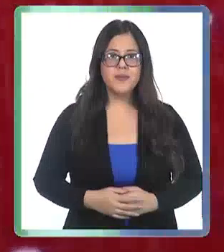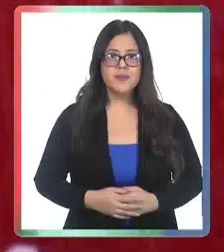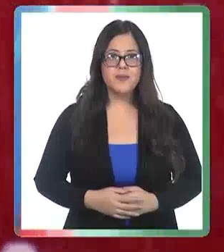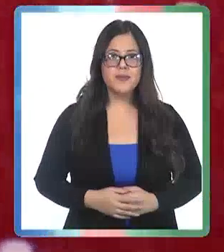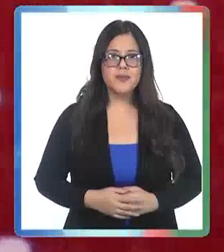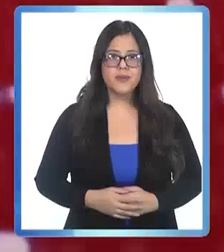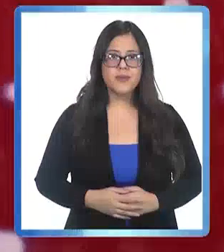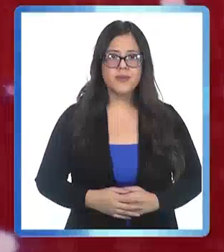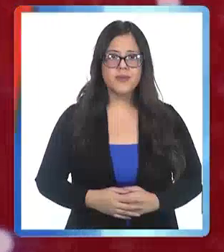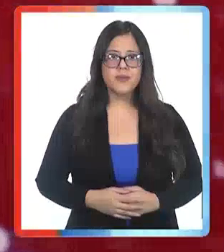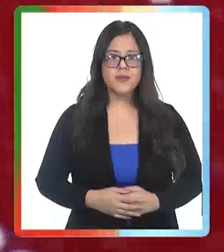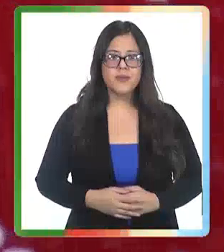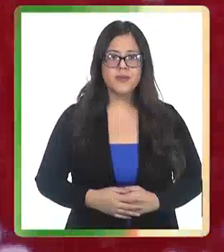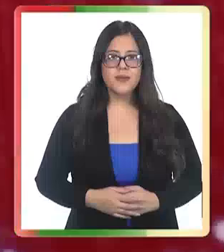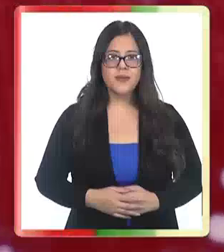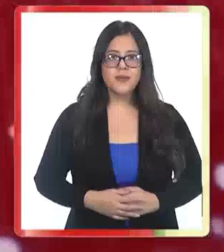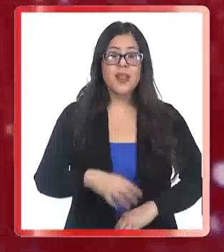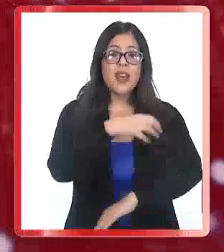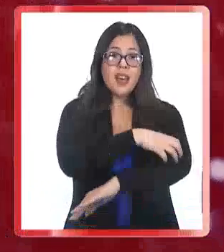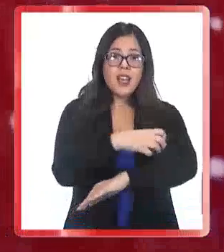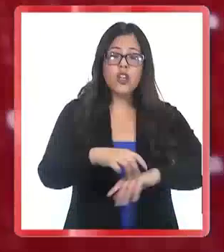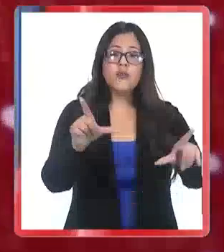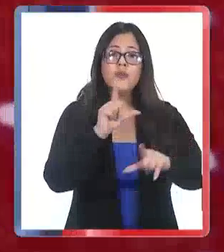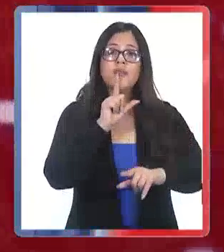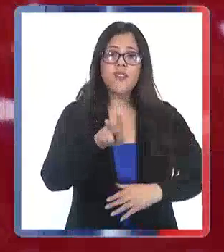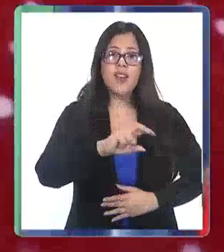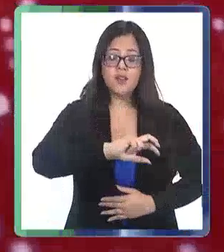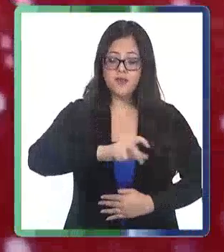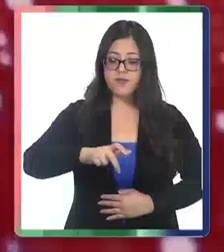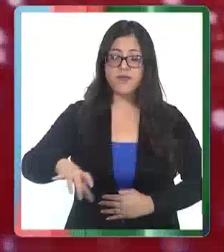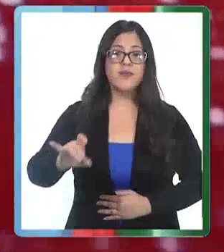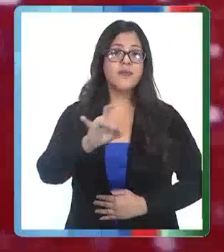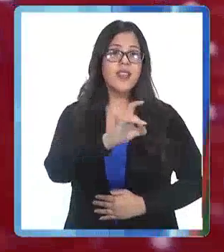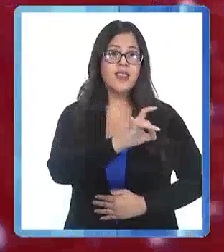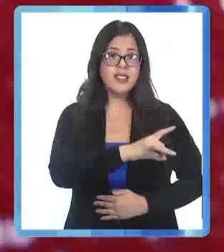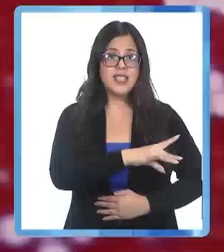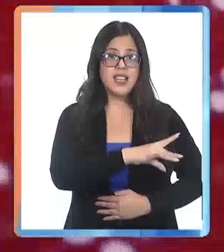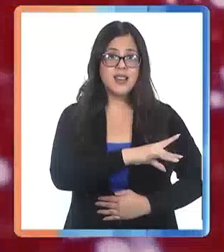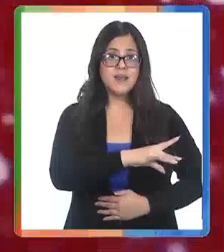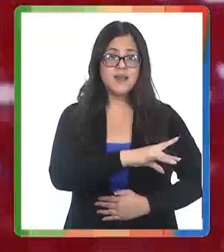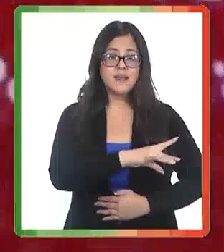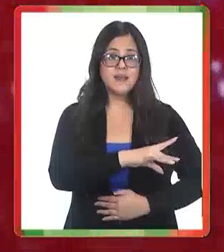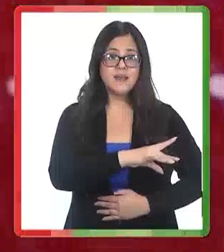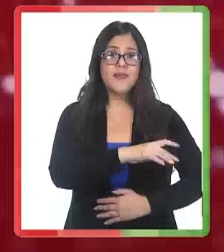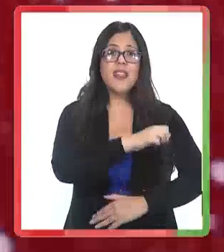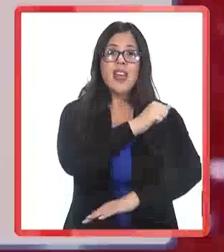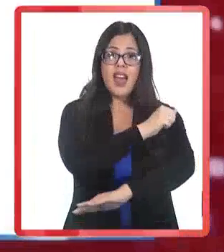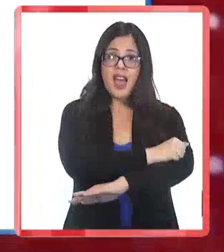Arcatel, presentó Portavoz Noticias.